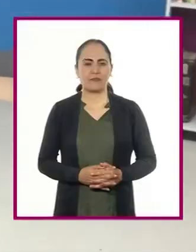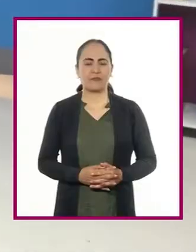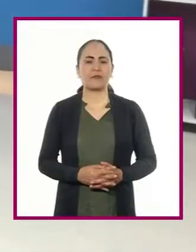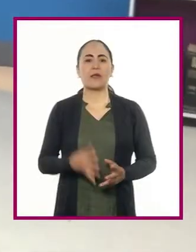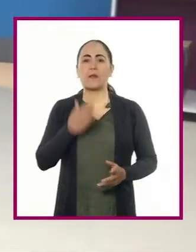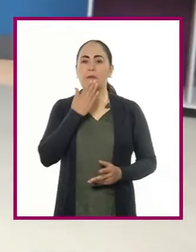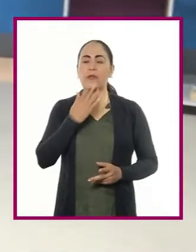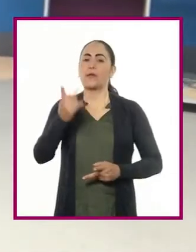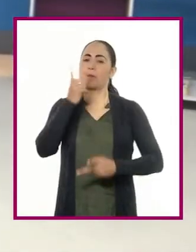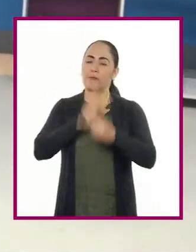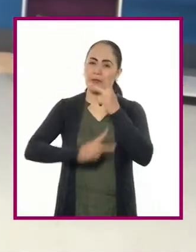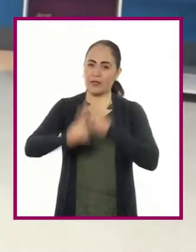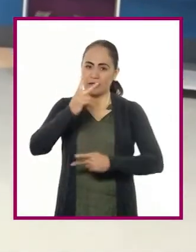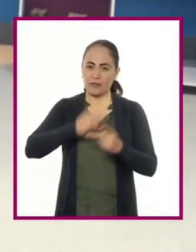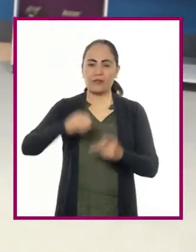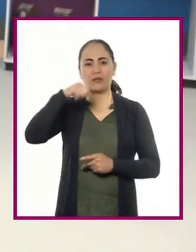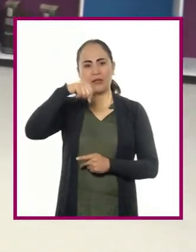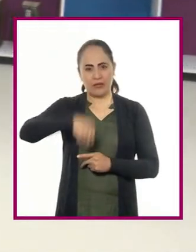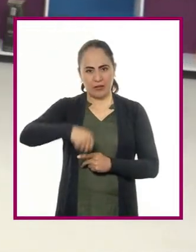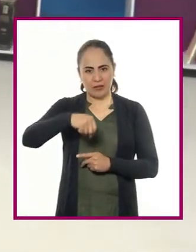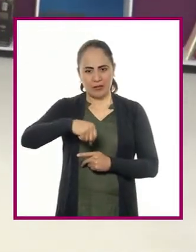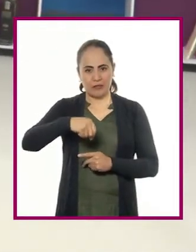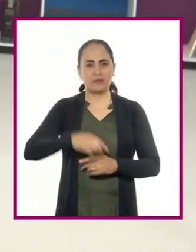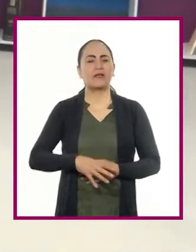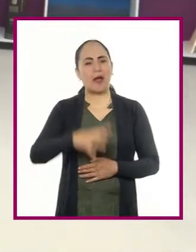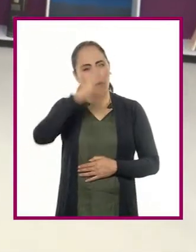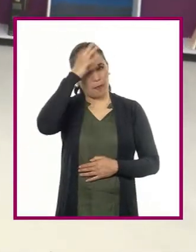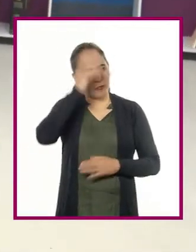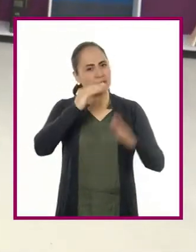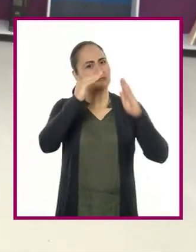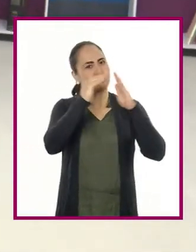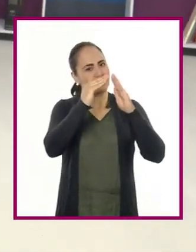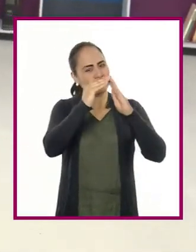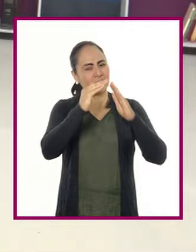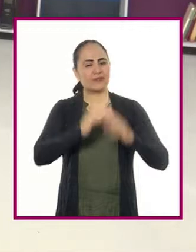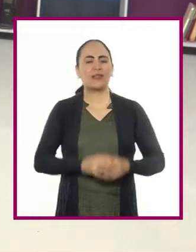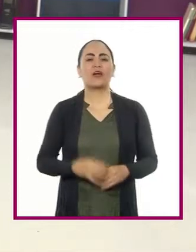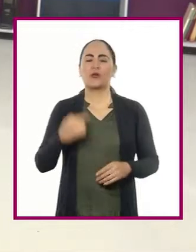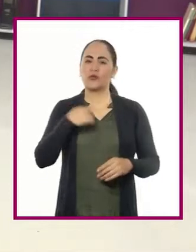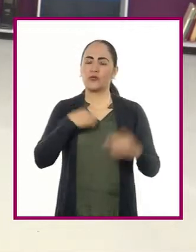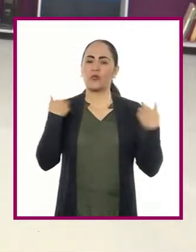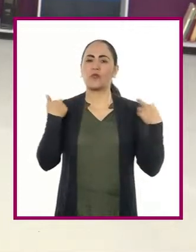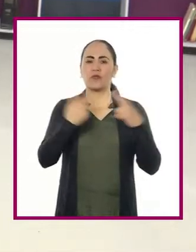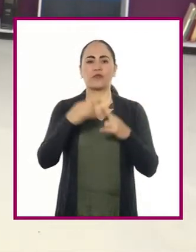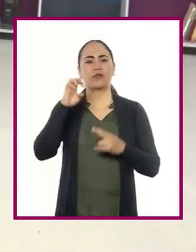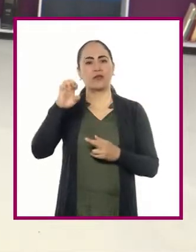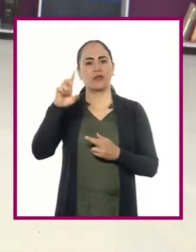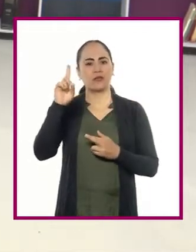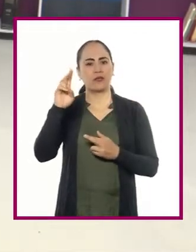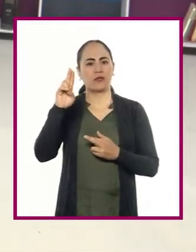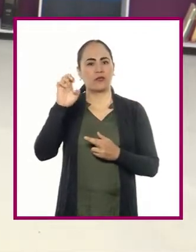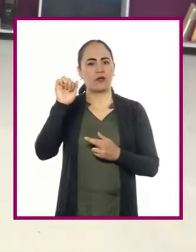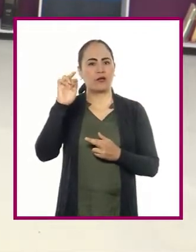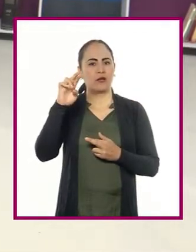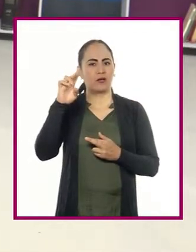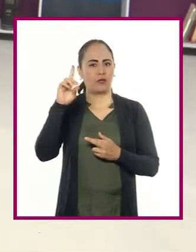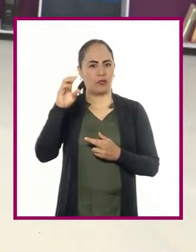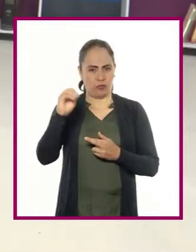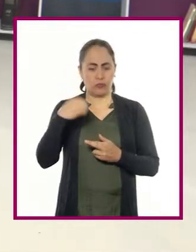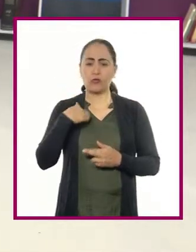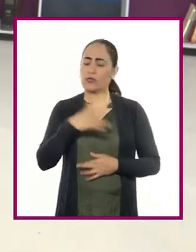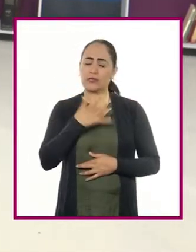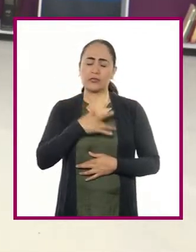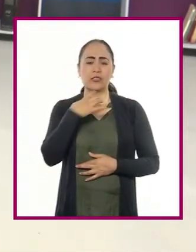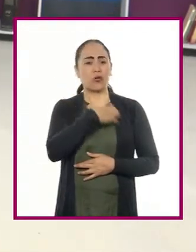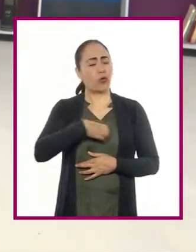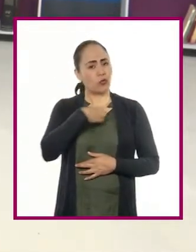Bienvenidas y bienvenidos a una sesión más de Aprende en Casa. Soy el profesor Eduardo Monroy y me siento muy contento